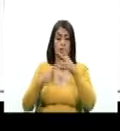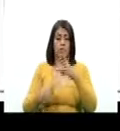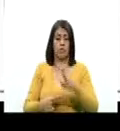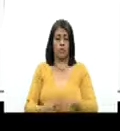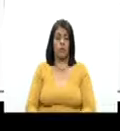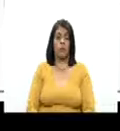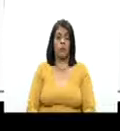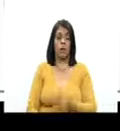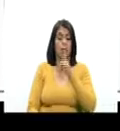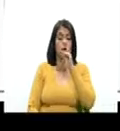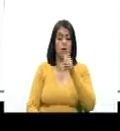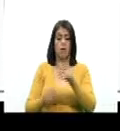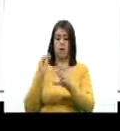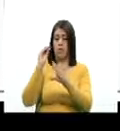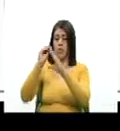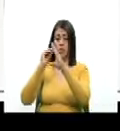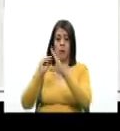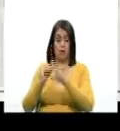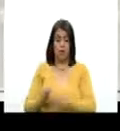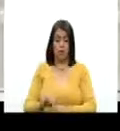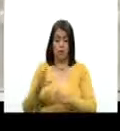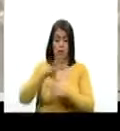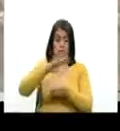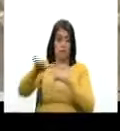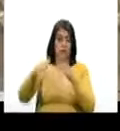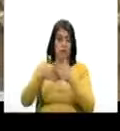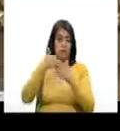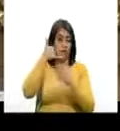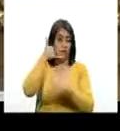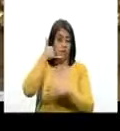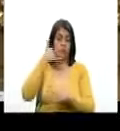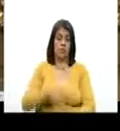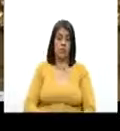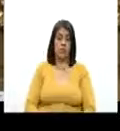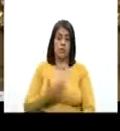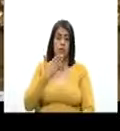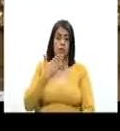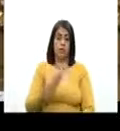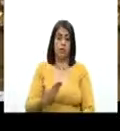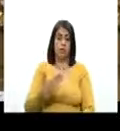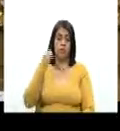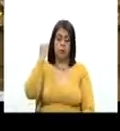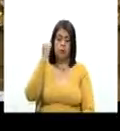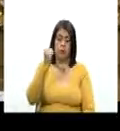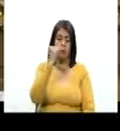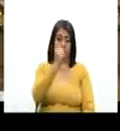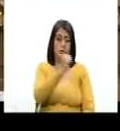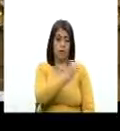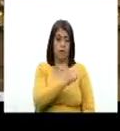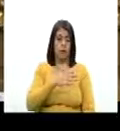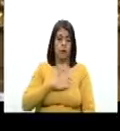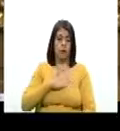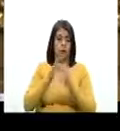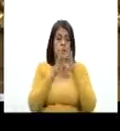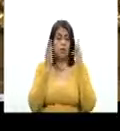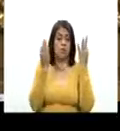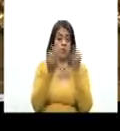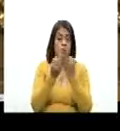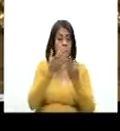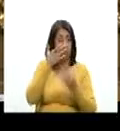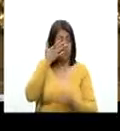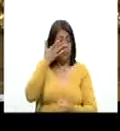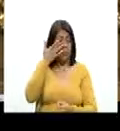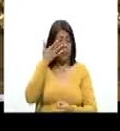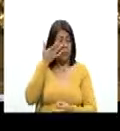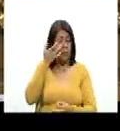le caes mal te ponen en todos los celulares, como por ejemplo a mí, pidiendo que me maten, pidiendo que maten a mi familia. Y